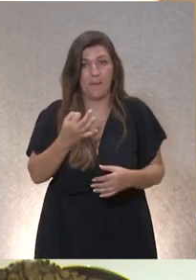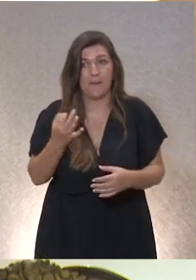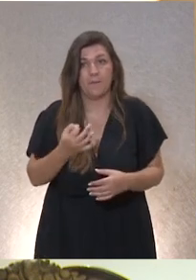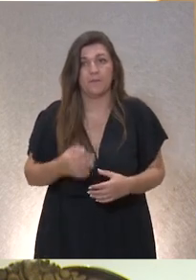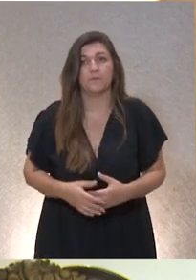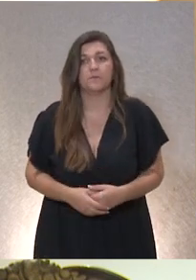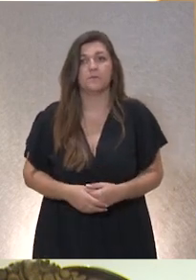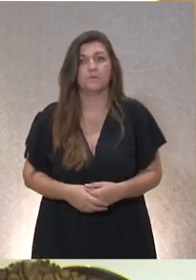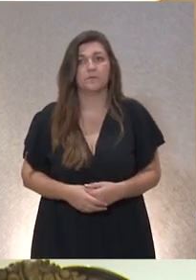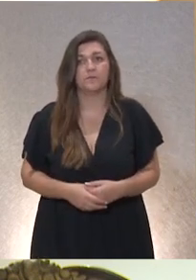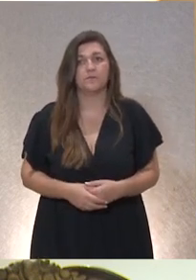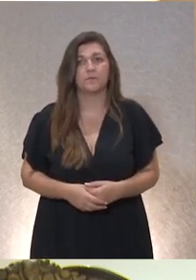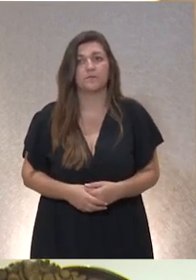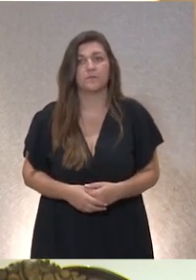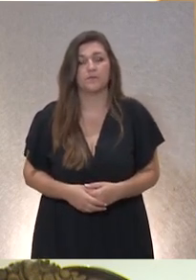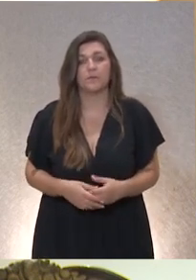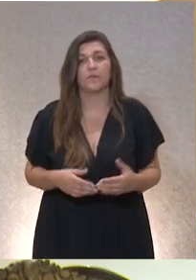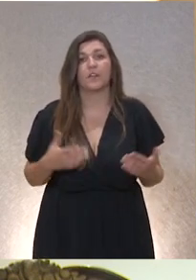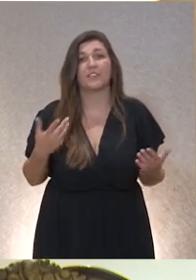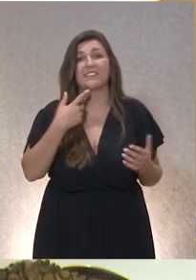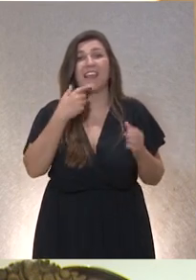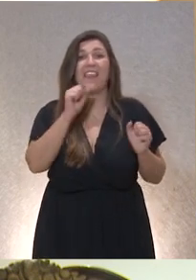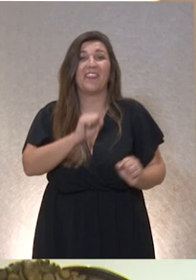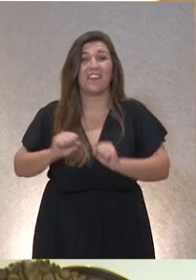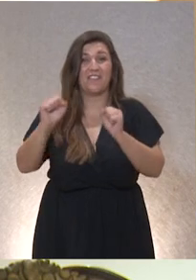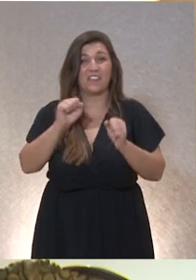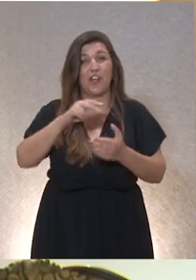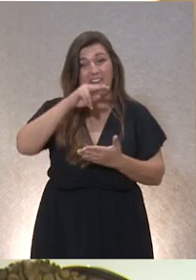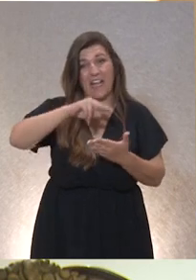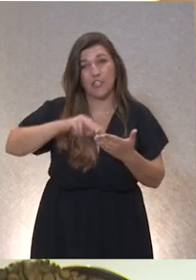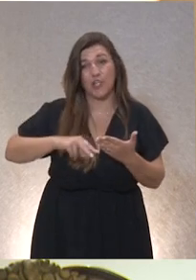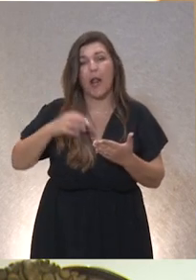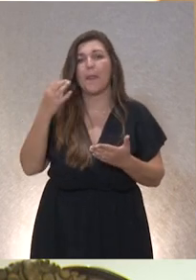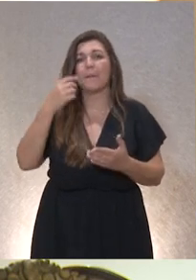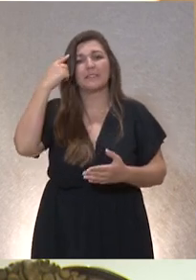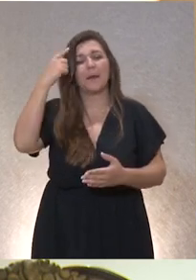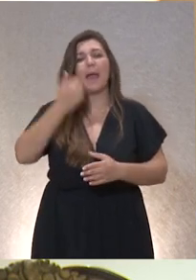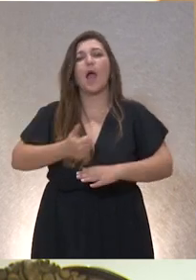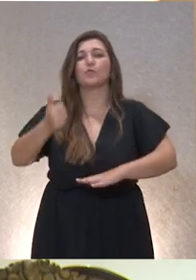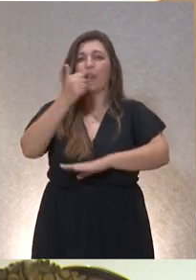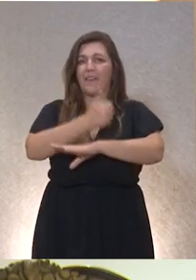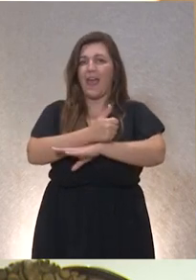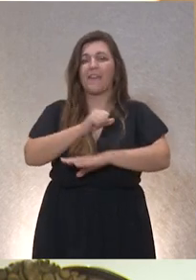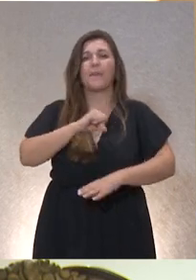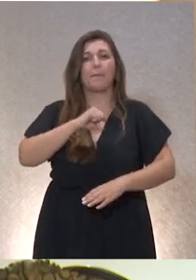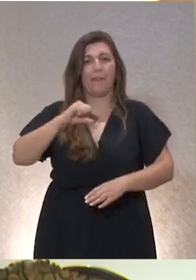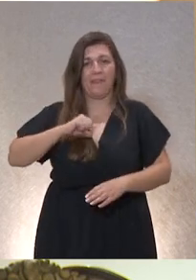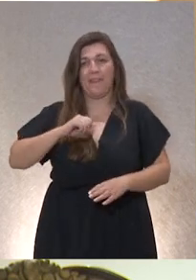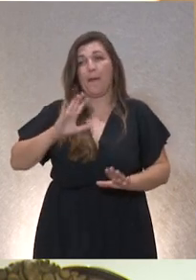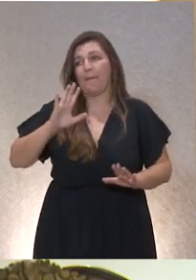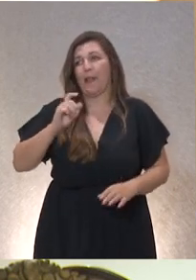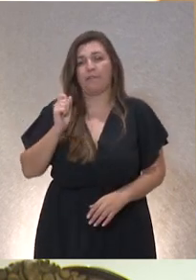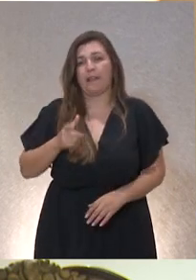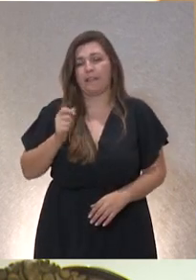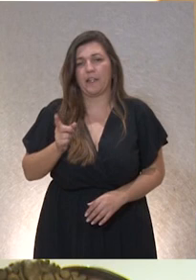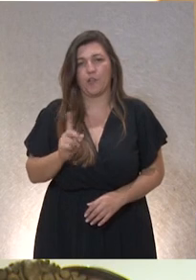algunos de ellos Para eso el defensor del lector debe gozar de autoridad Independencia que no es lo más frecuente